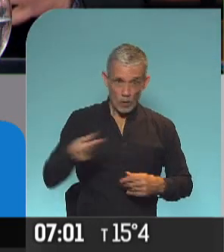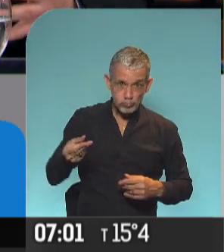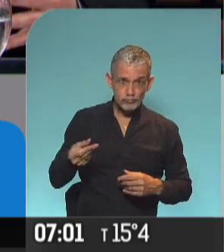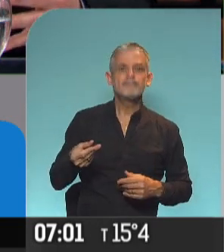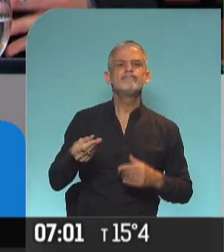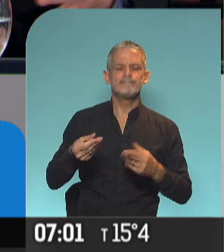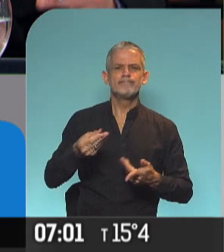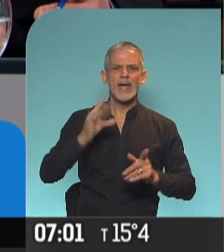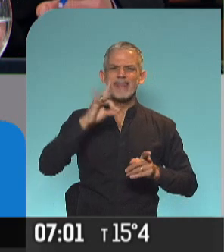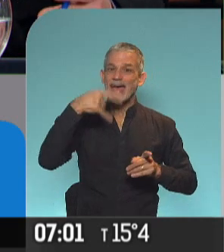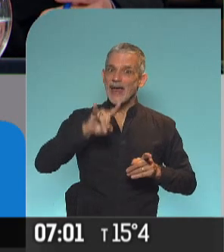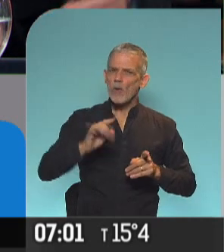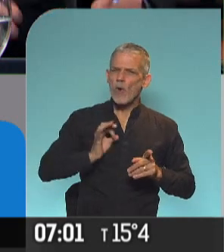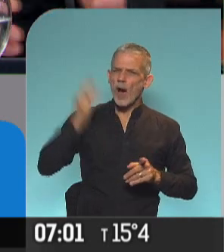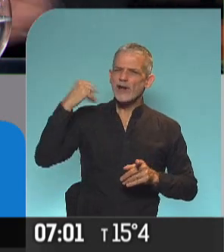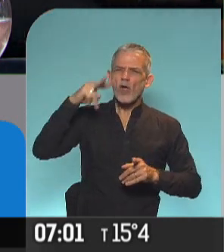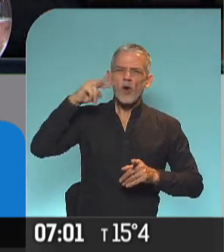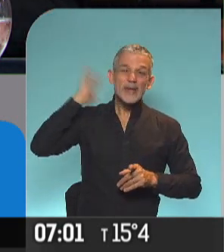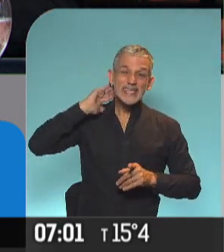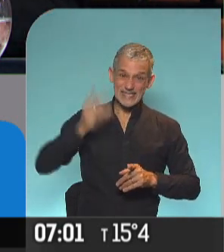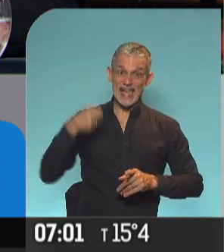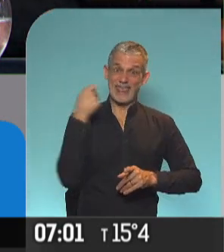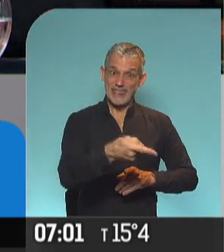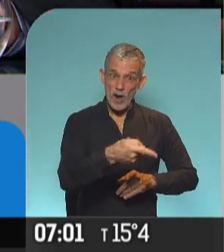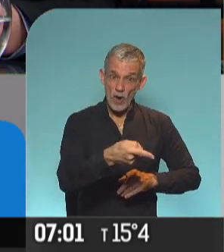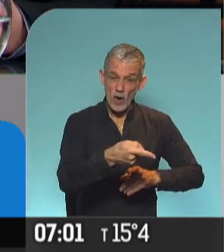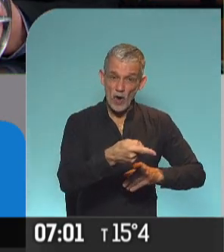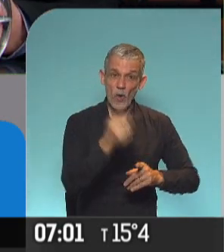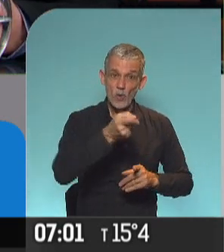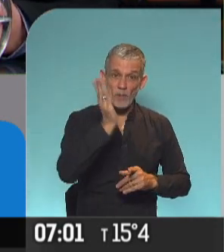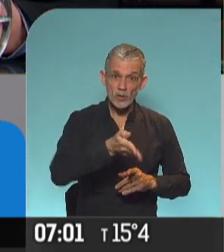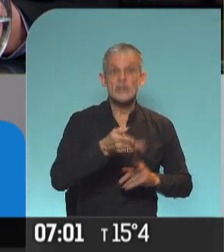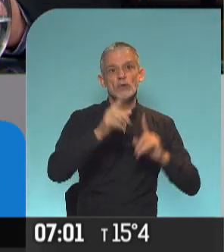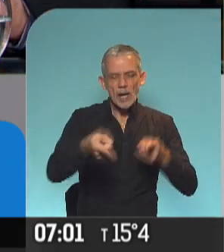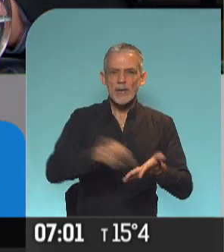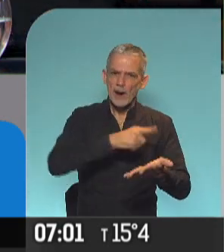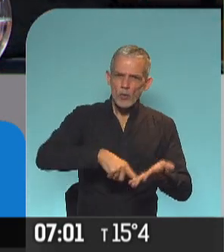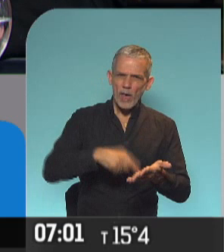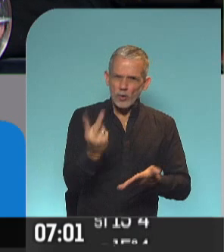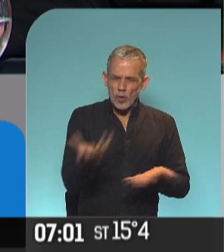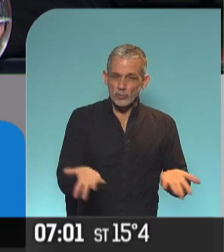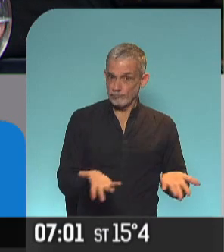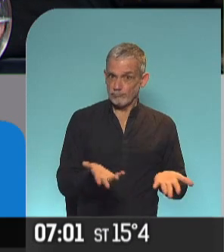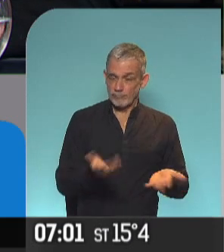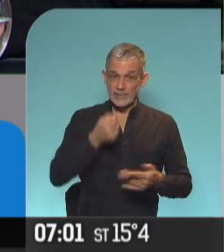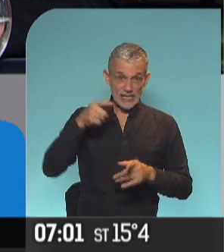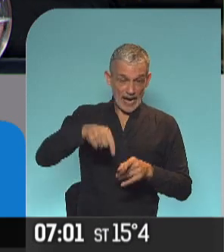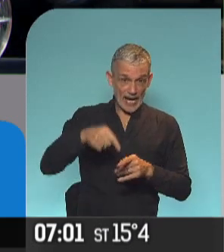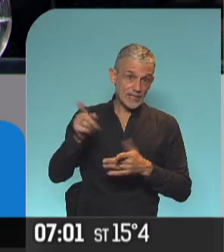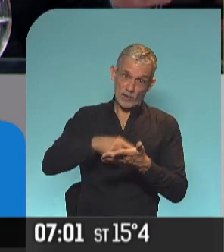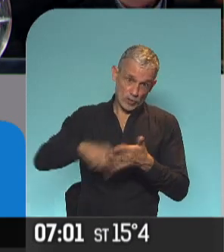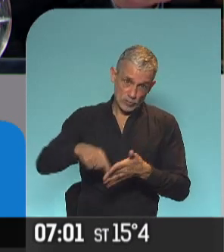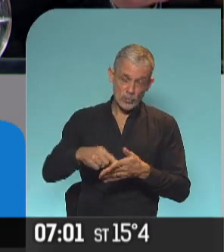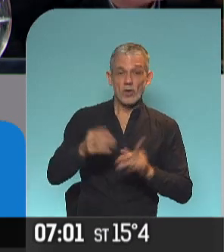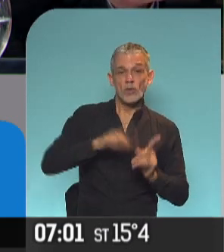el DNU, que en 2016 le dio ese 1%, también debería hacerlo. Es decir, si este es